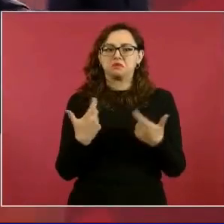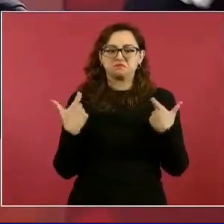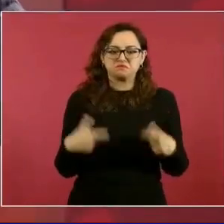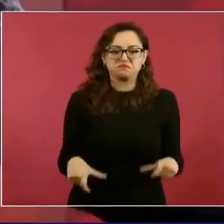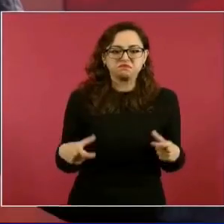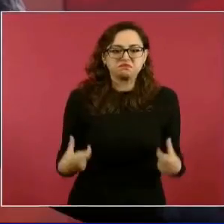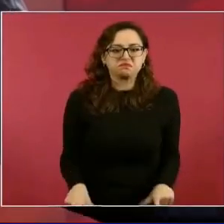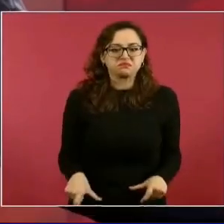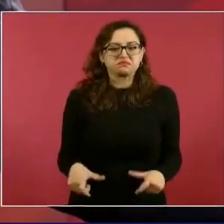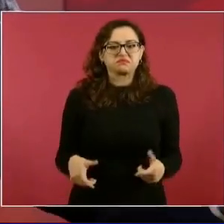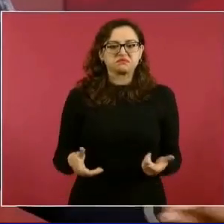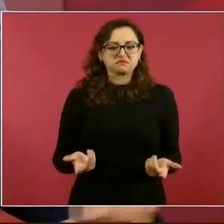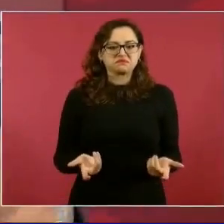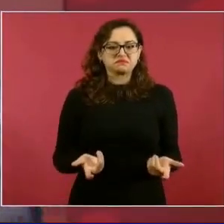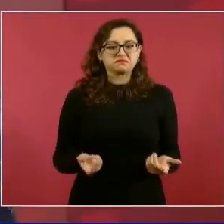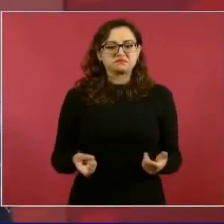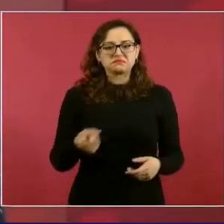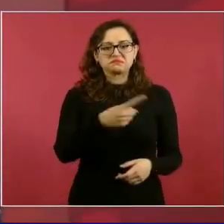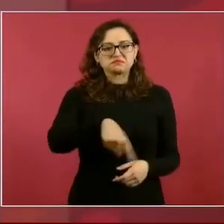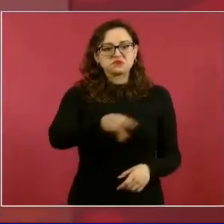los que